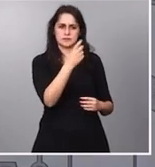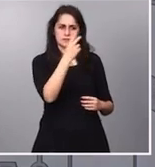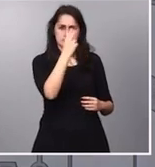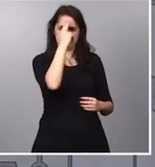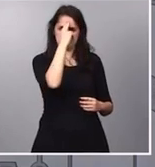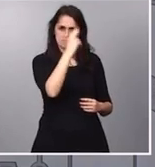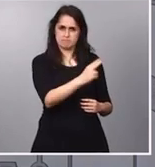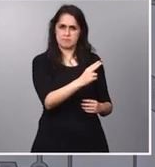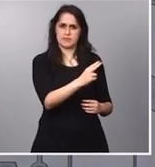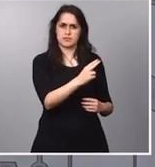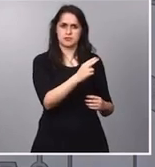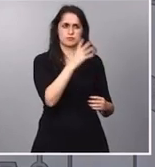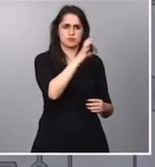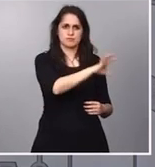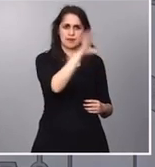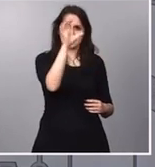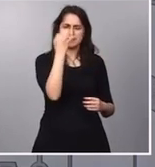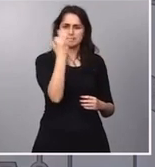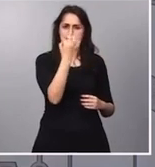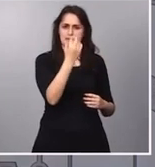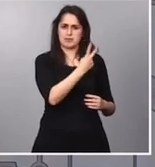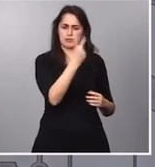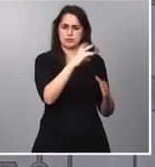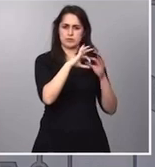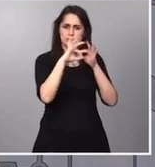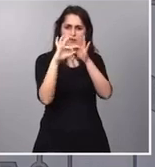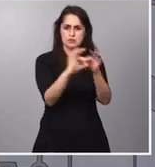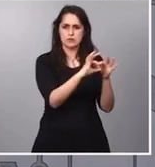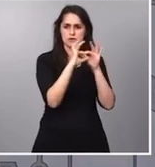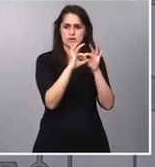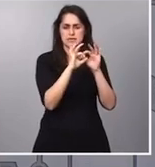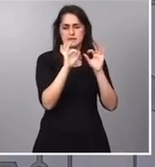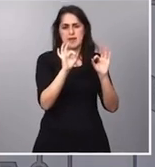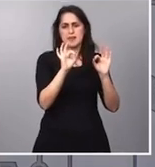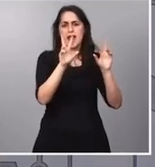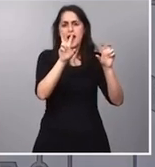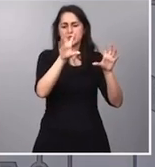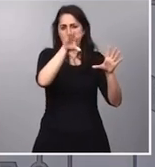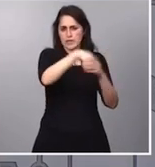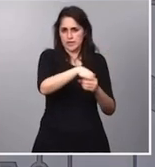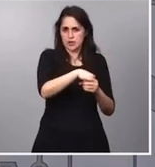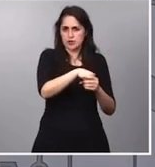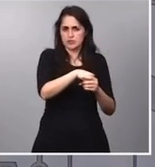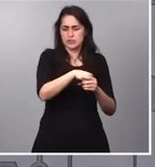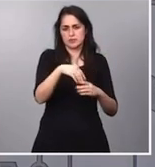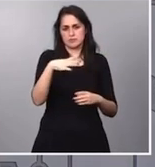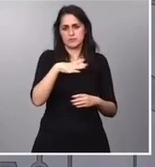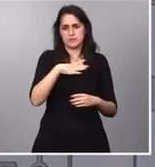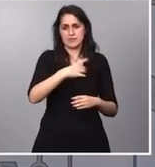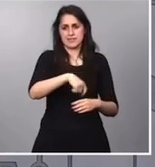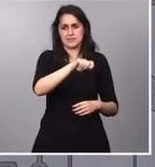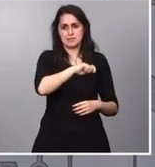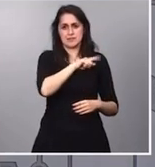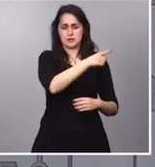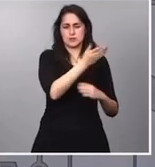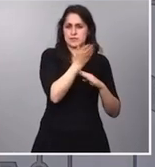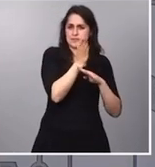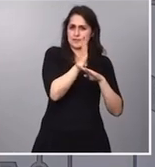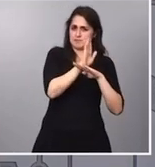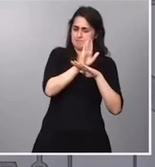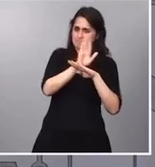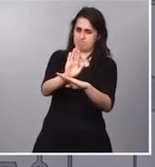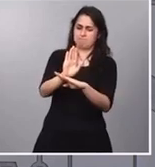naciones que excluyen la injerencia en asuntos internos y que esté a la altura del gran país al que representa